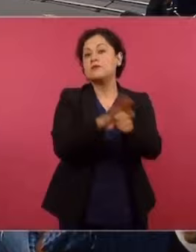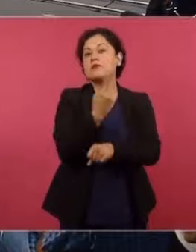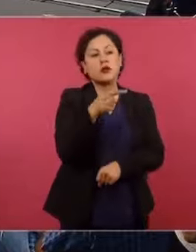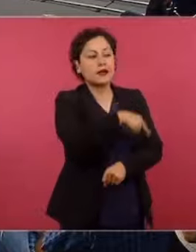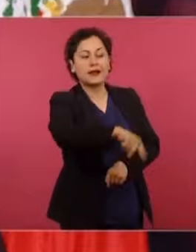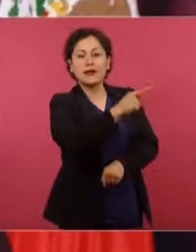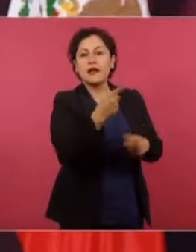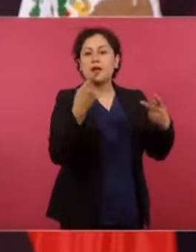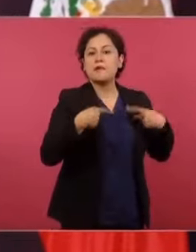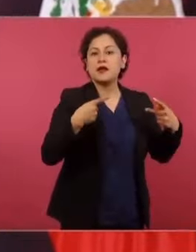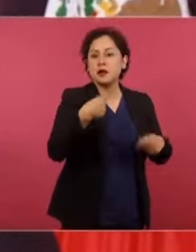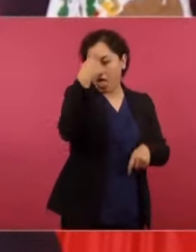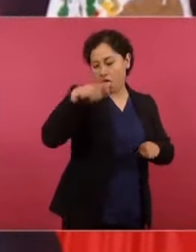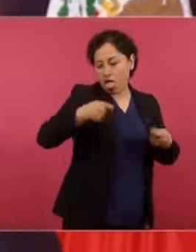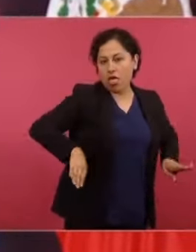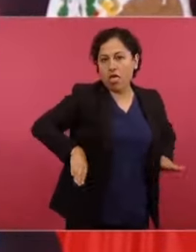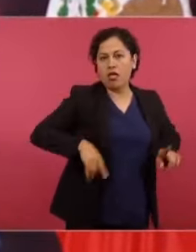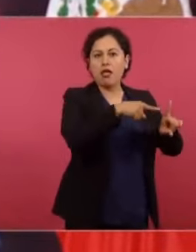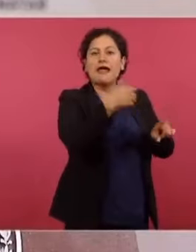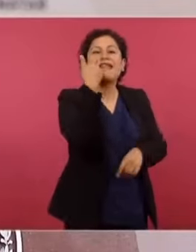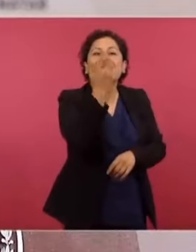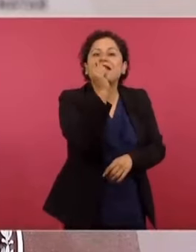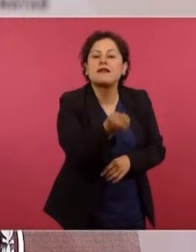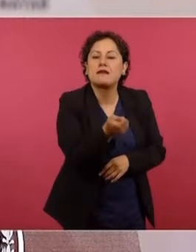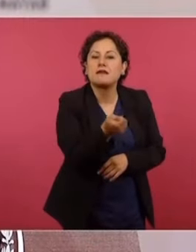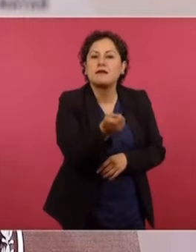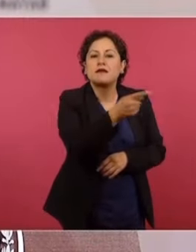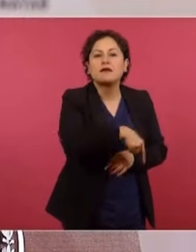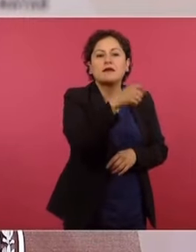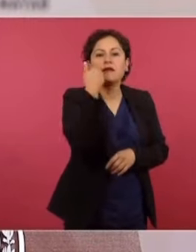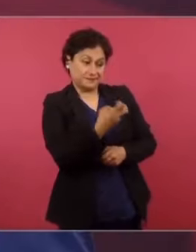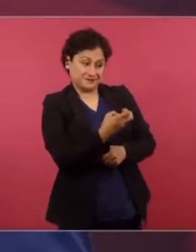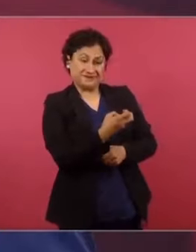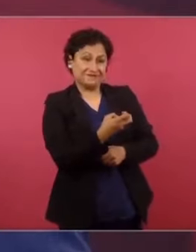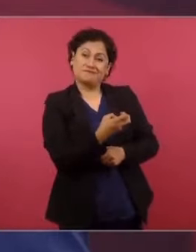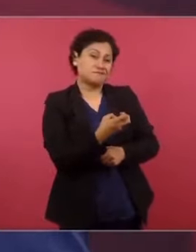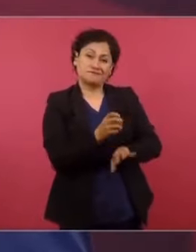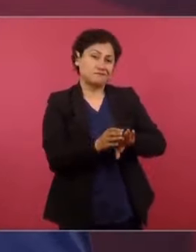todo lo quieren resolver con la mano dura.